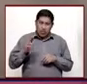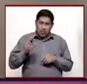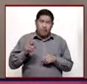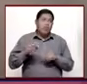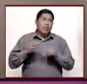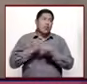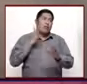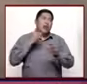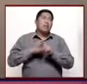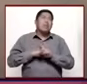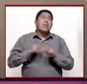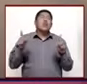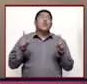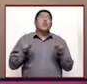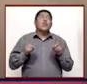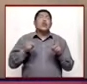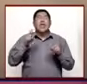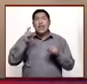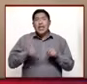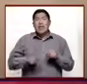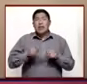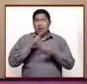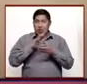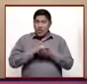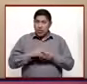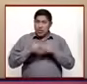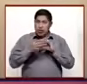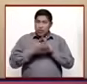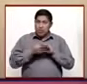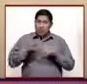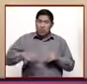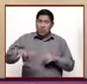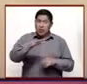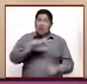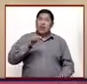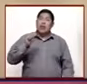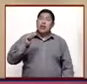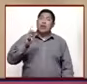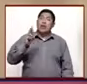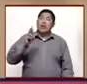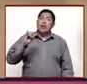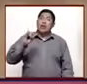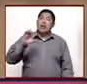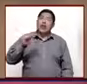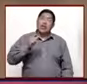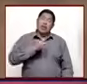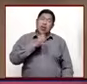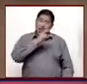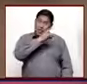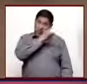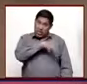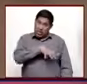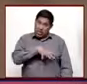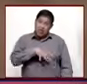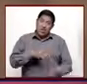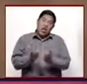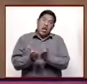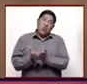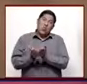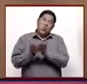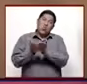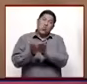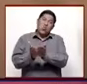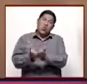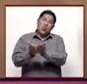filas, pero también hay que contarle de que en Arica están terminando de descargar el combustible del buque que ha